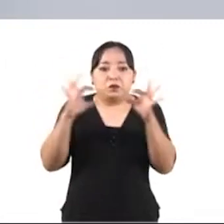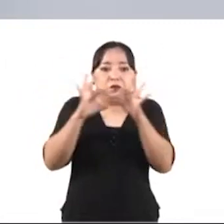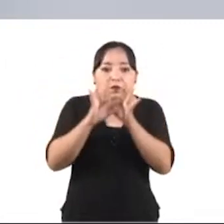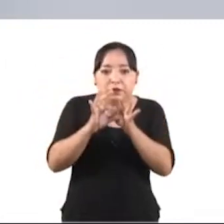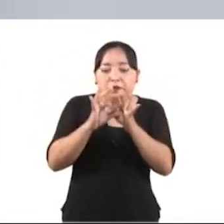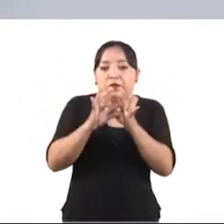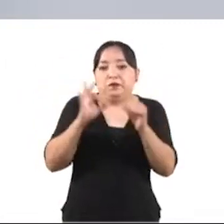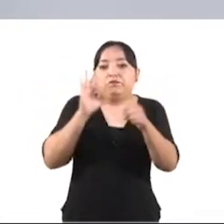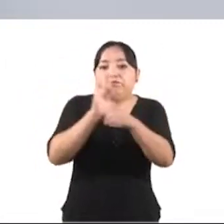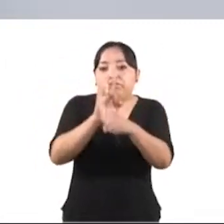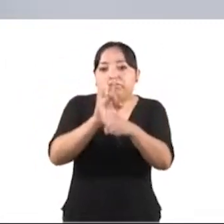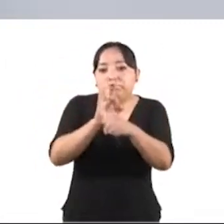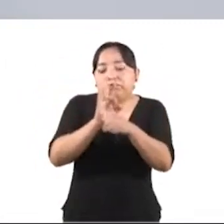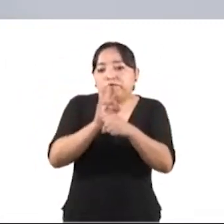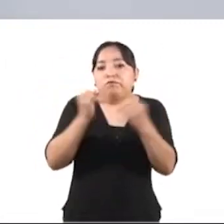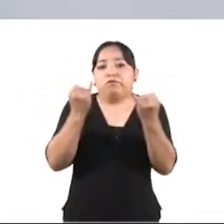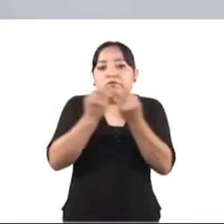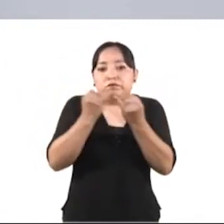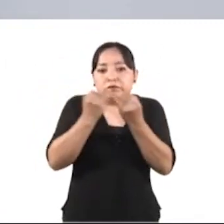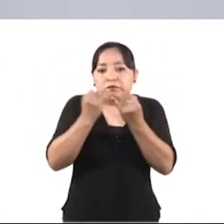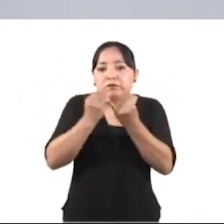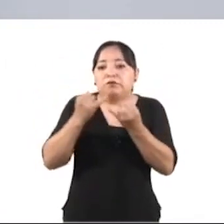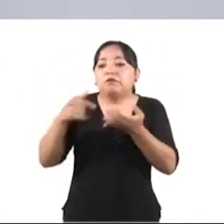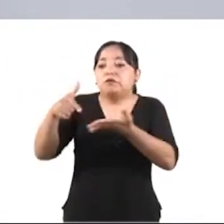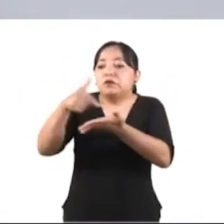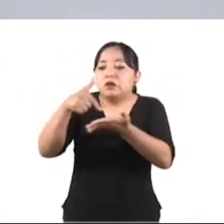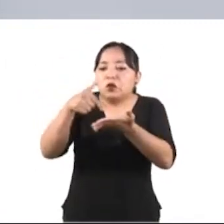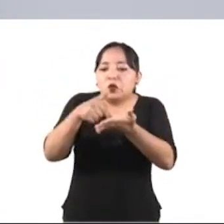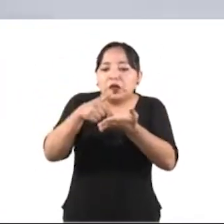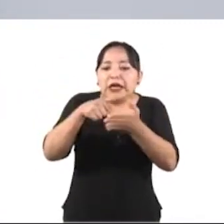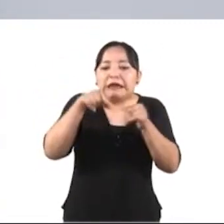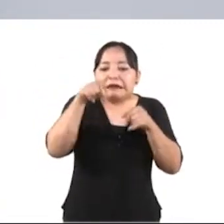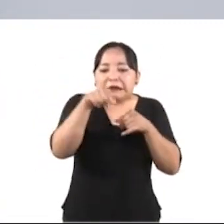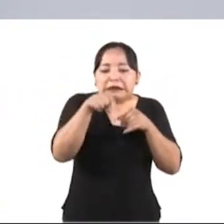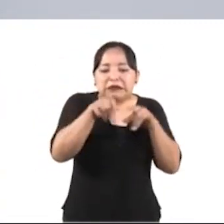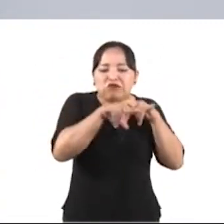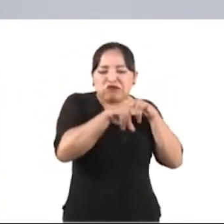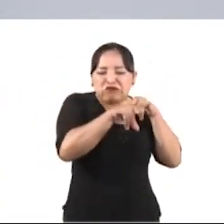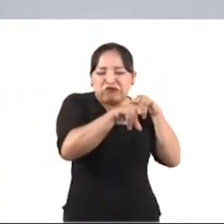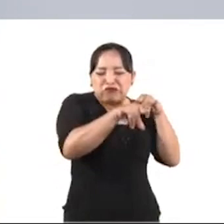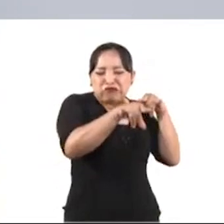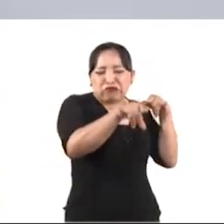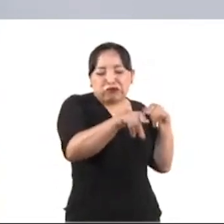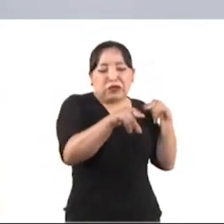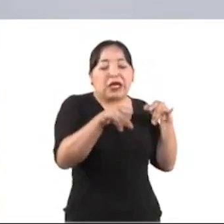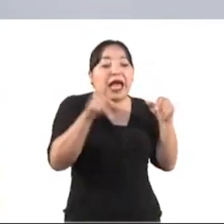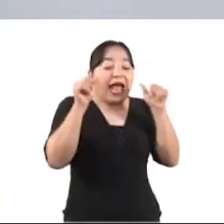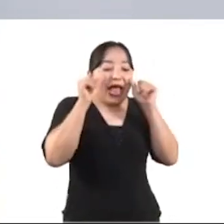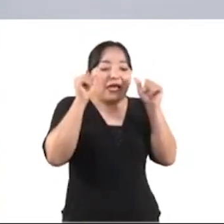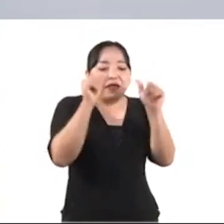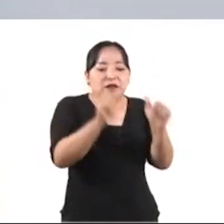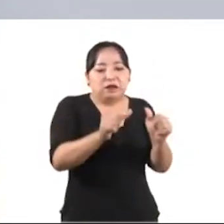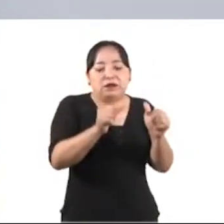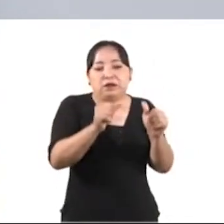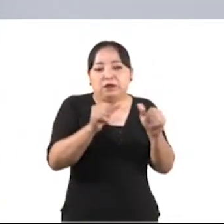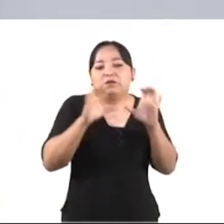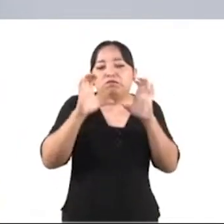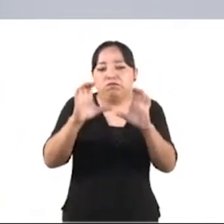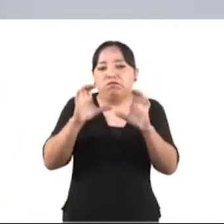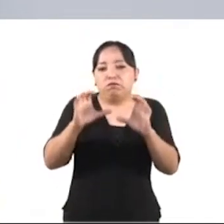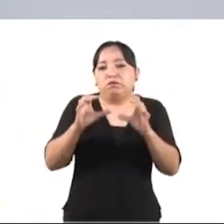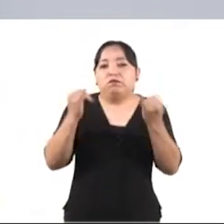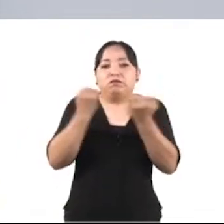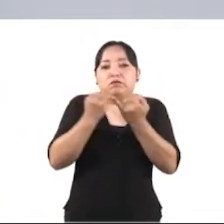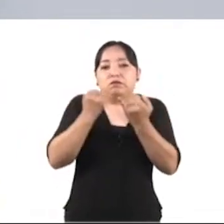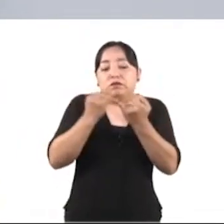además de identificar los puntos de congestión congestionamiento vial derivado del incremento del tráfico vehicular garcía harfuch